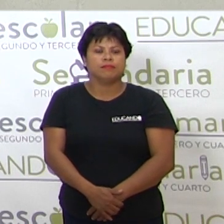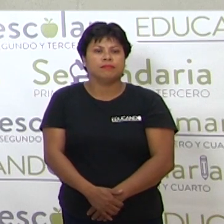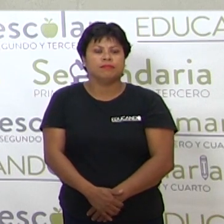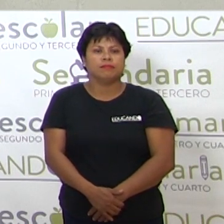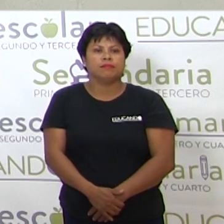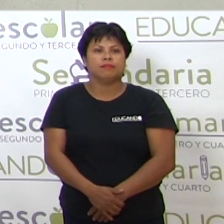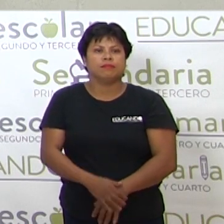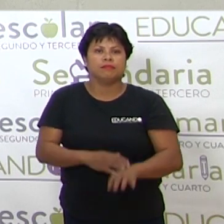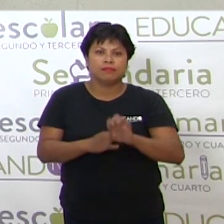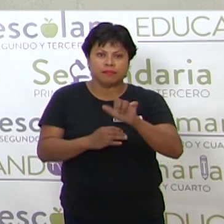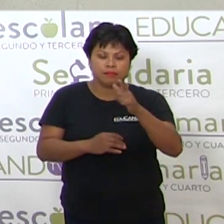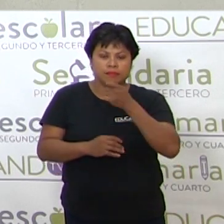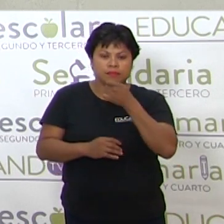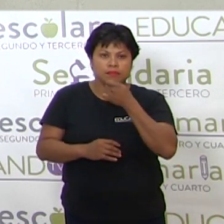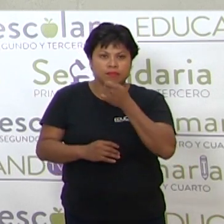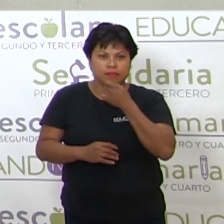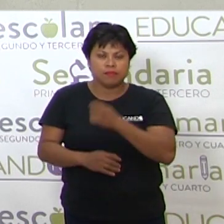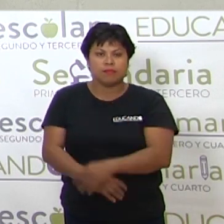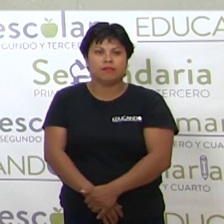el niño